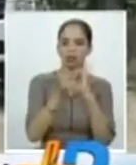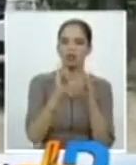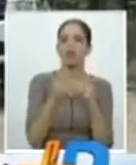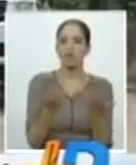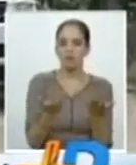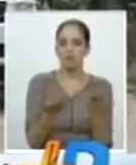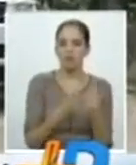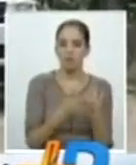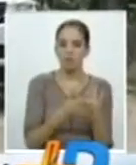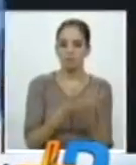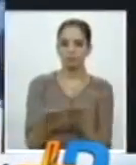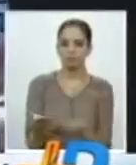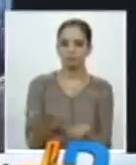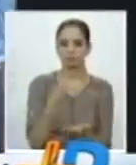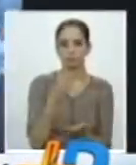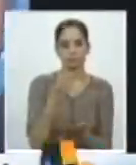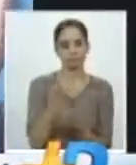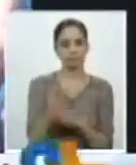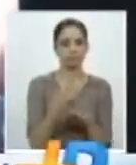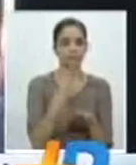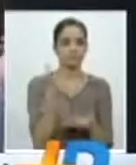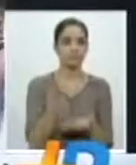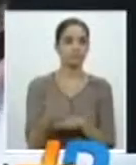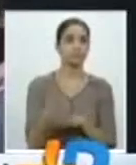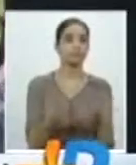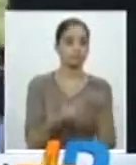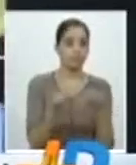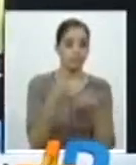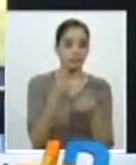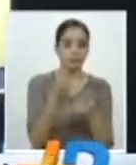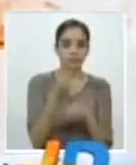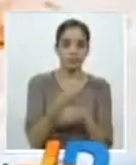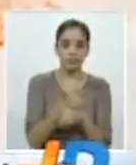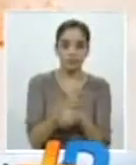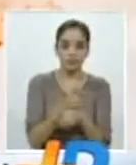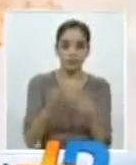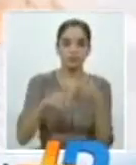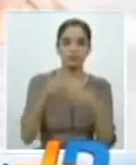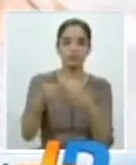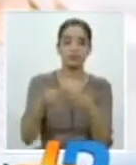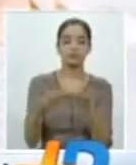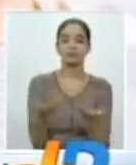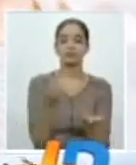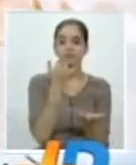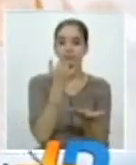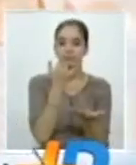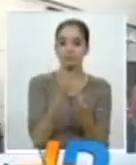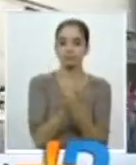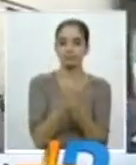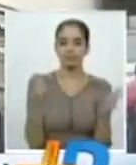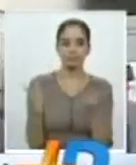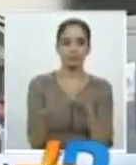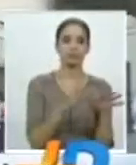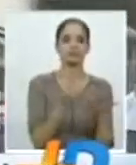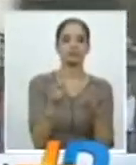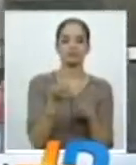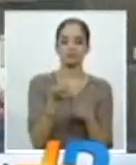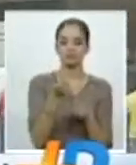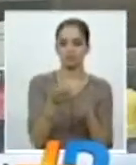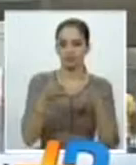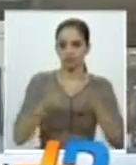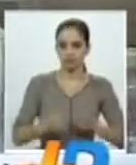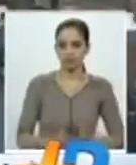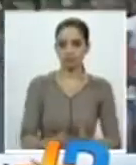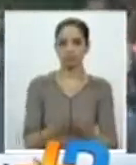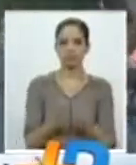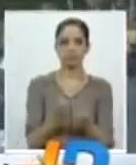Fuentes cercanas a la policía nos informaron que los jóvenes fueron dejados en libertad minutos después del hecho. Juan Camilo será sepultado en los próximos días. Su muerte se suma a la